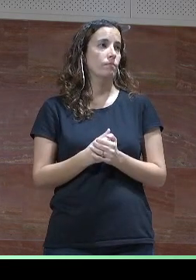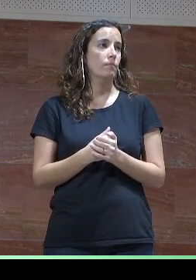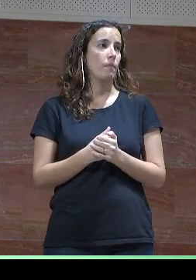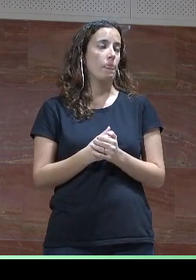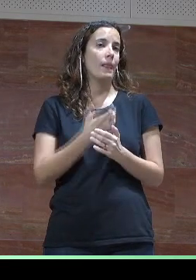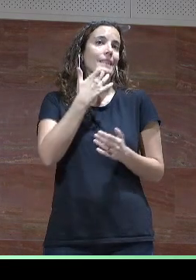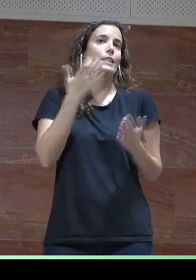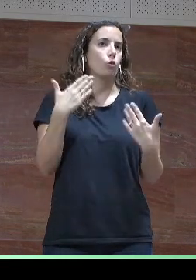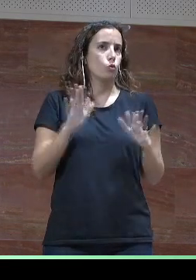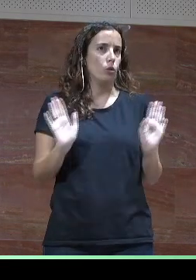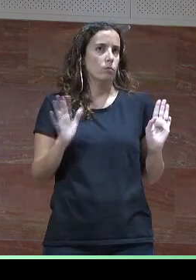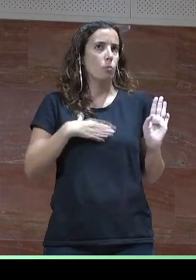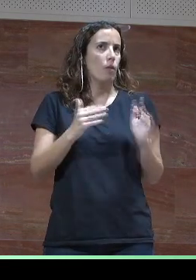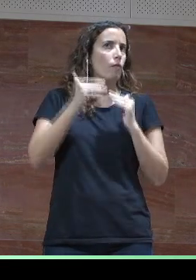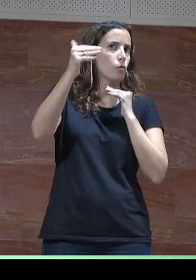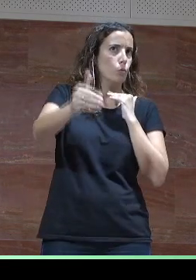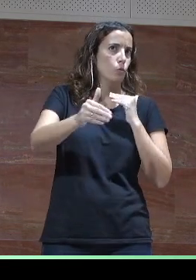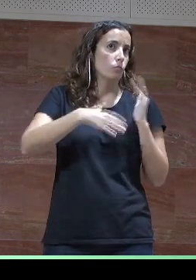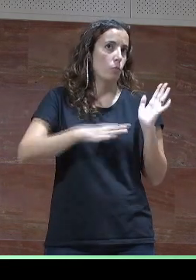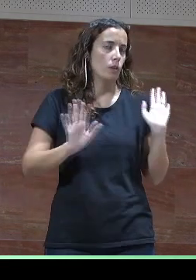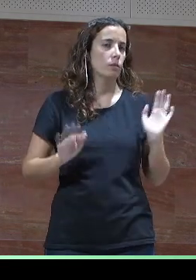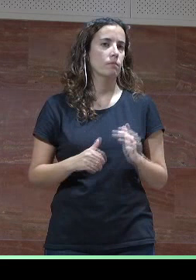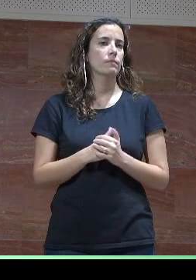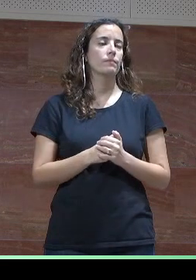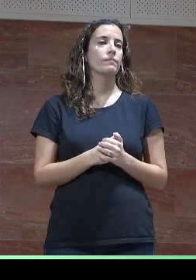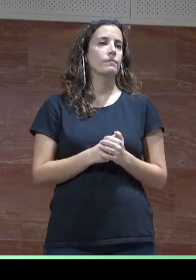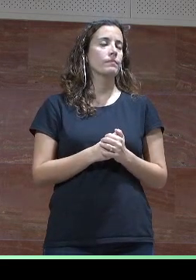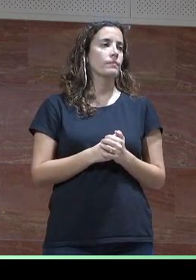mientras no lo sea, que puedo serlo cualquier día.